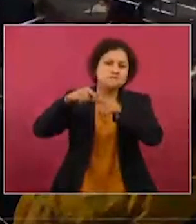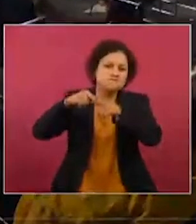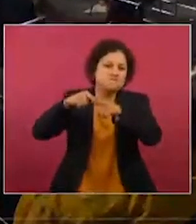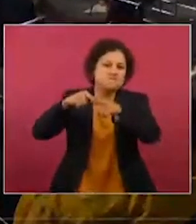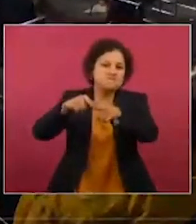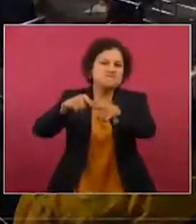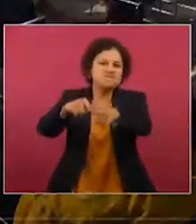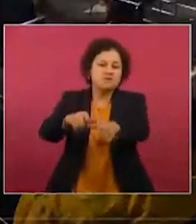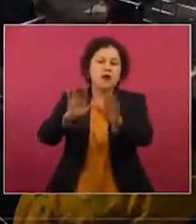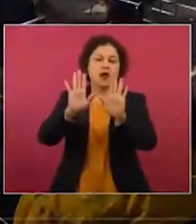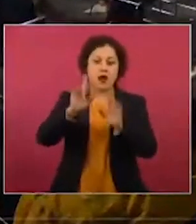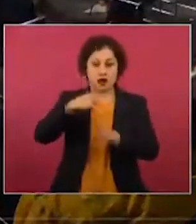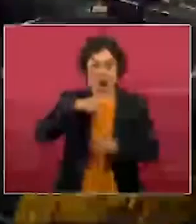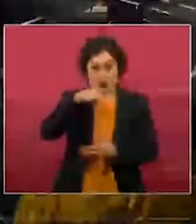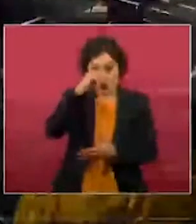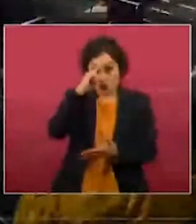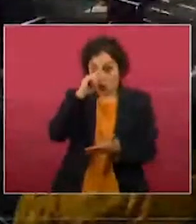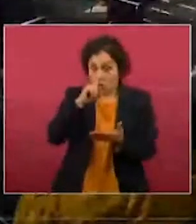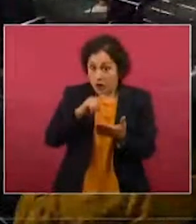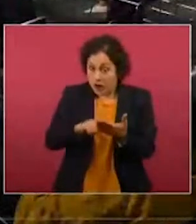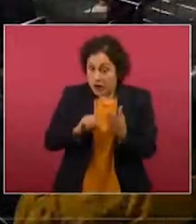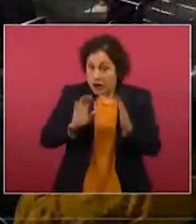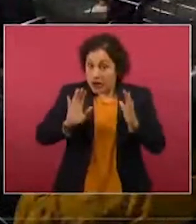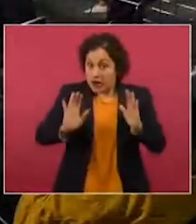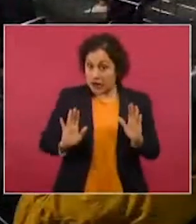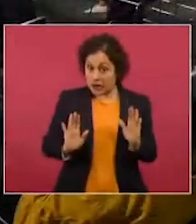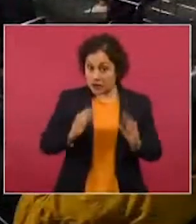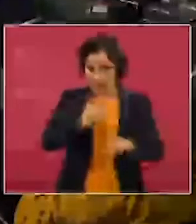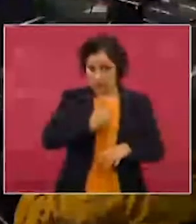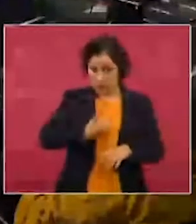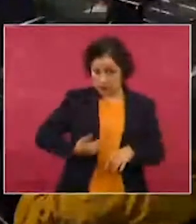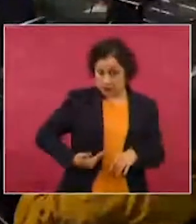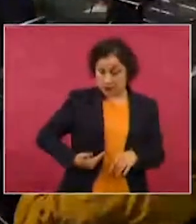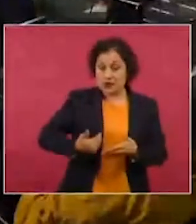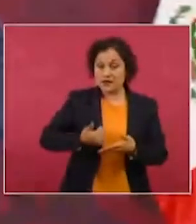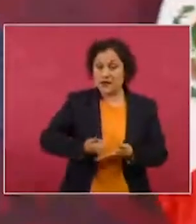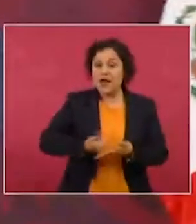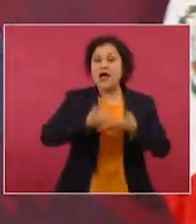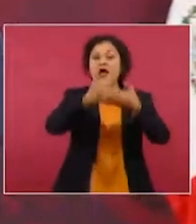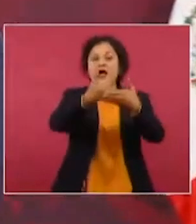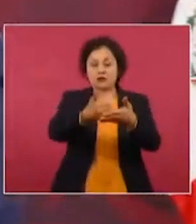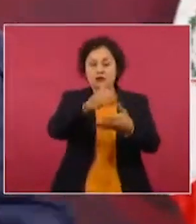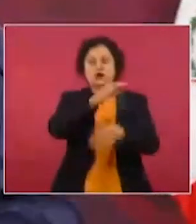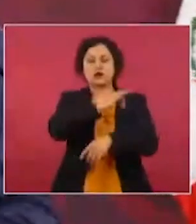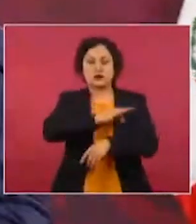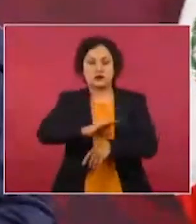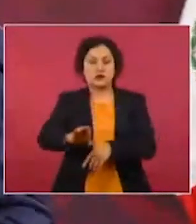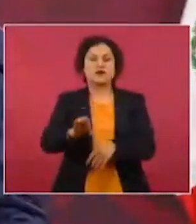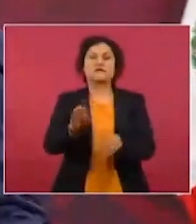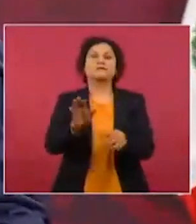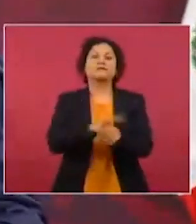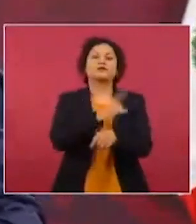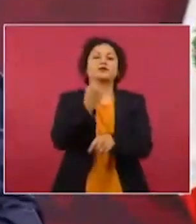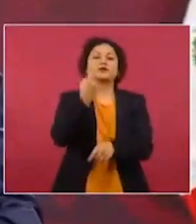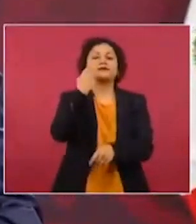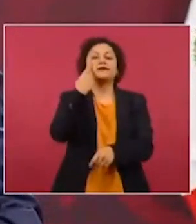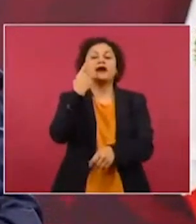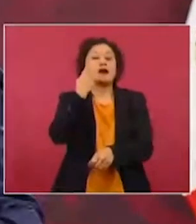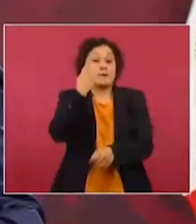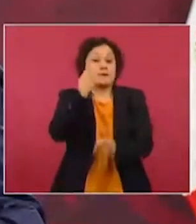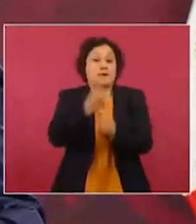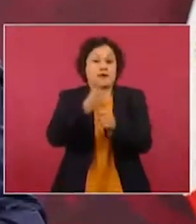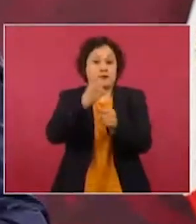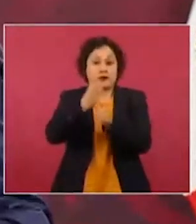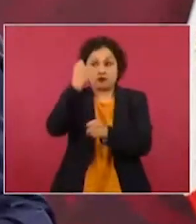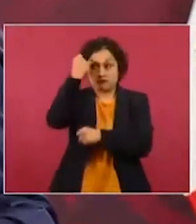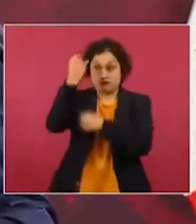Luna la compañera de la revista línea que planteó la pregunta dice se Genaro García Luna se le señala por obtener contratos durante